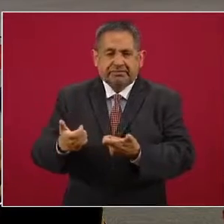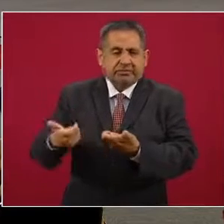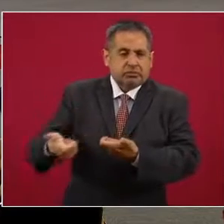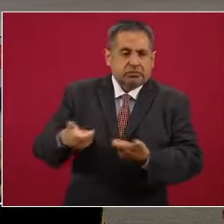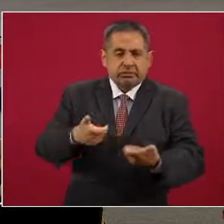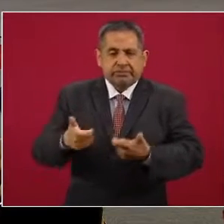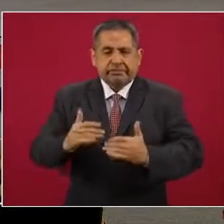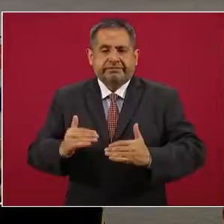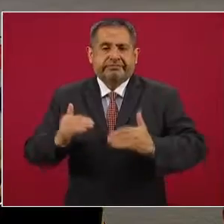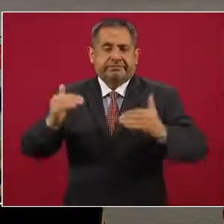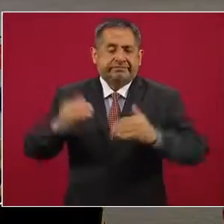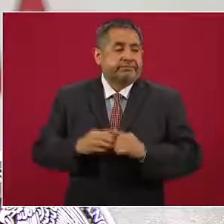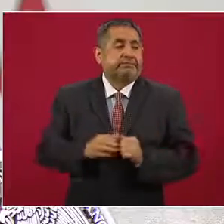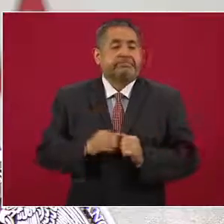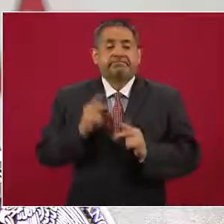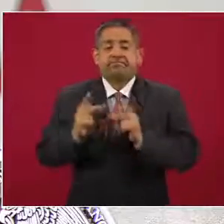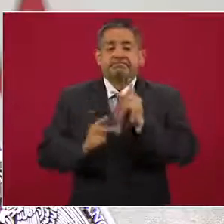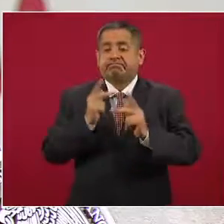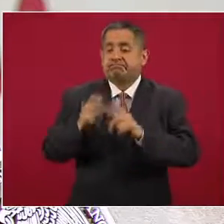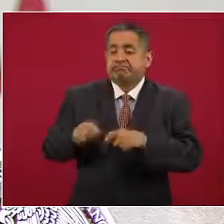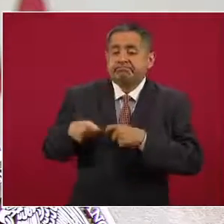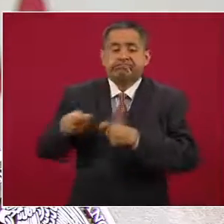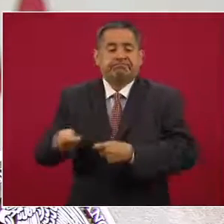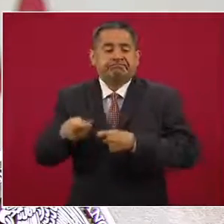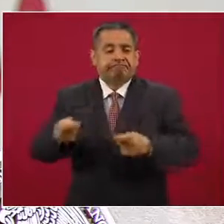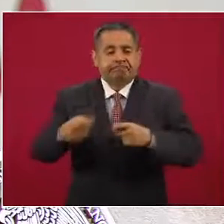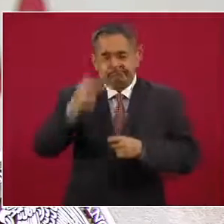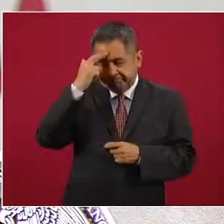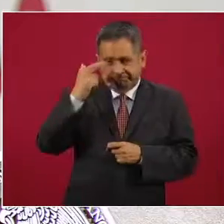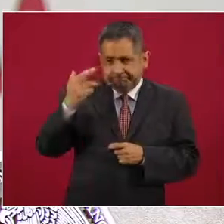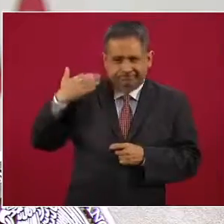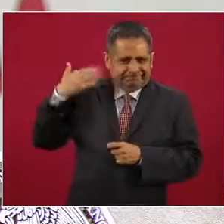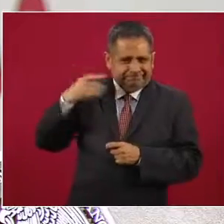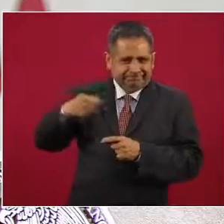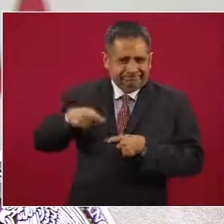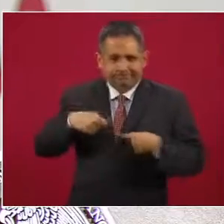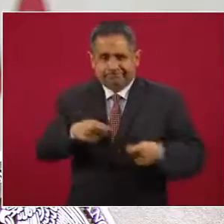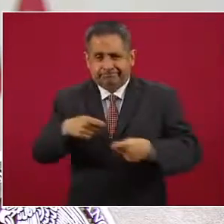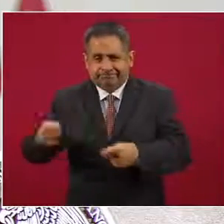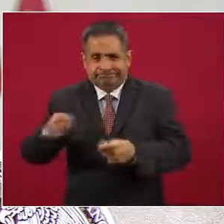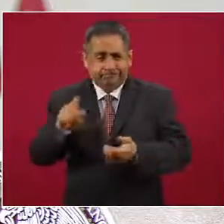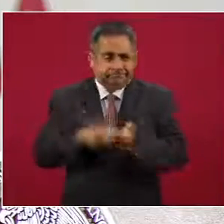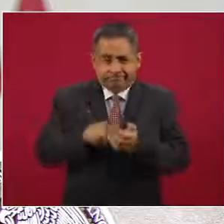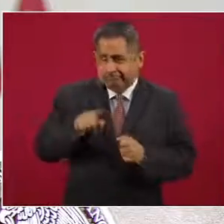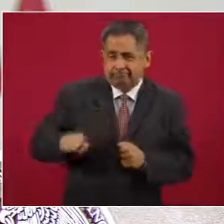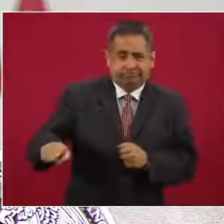los créditos que se otorgaron abajo